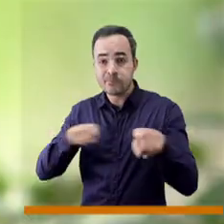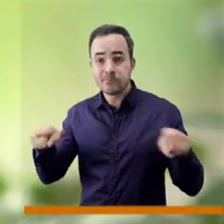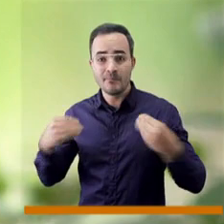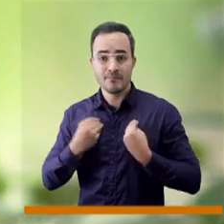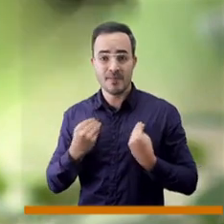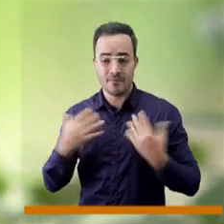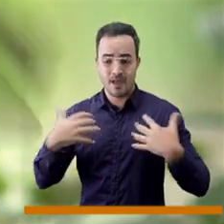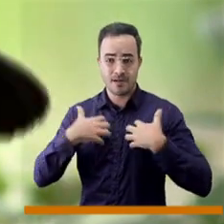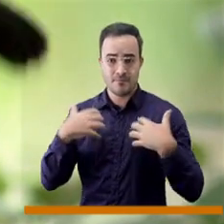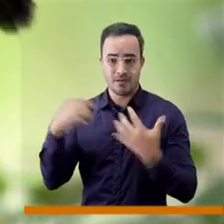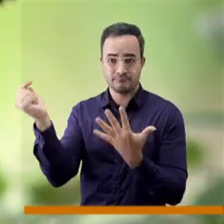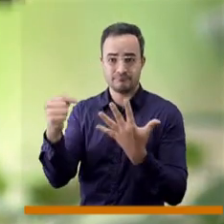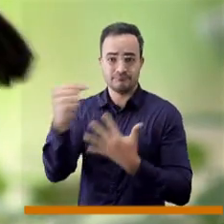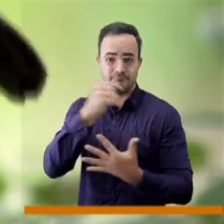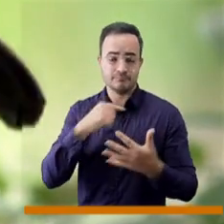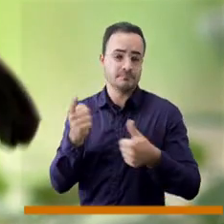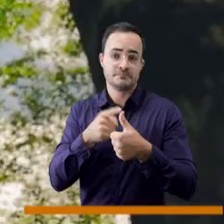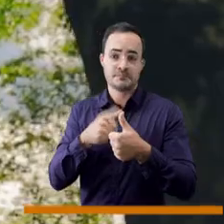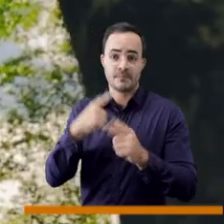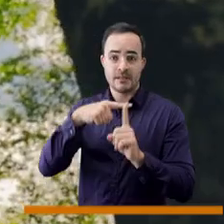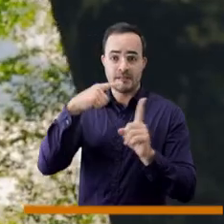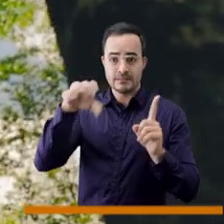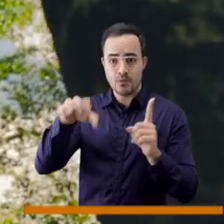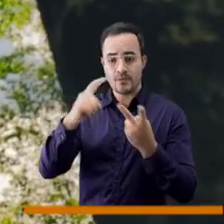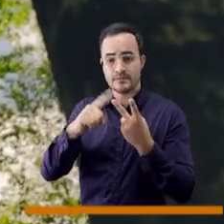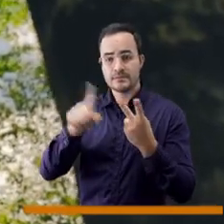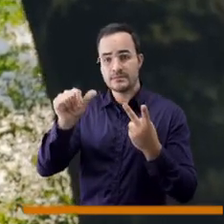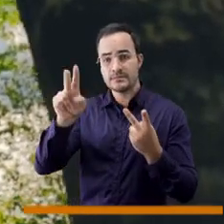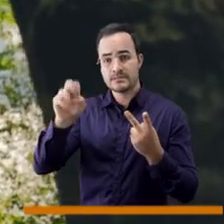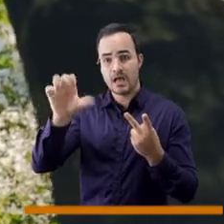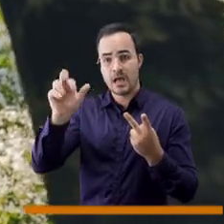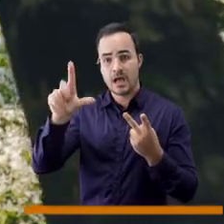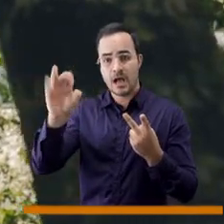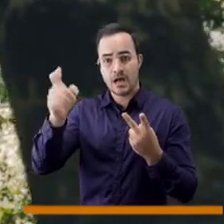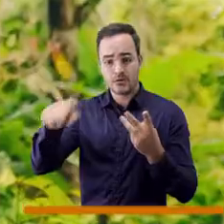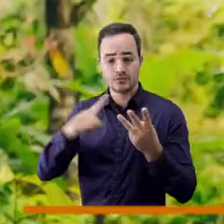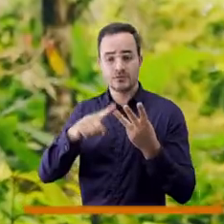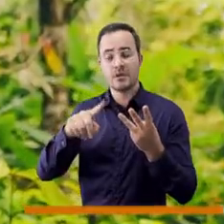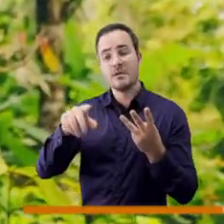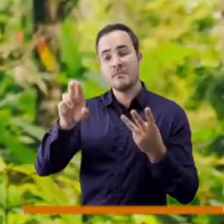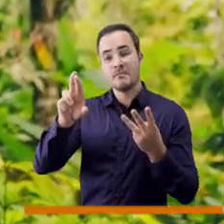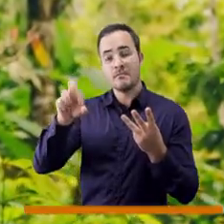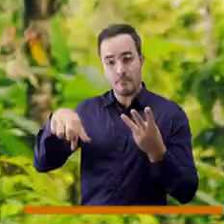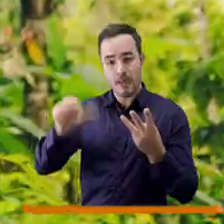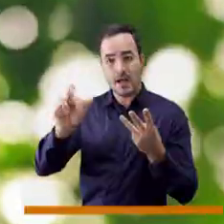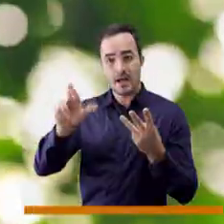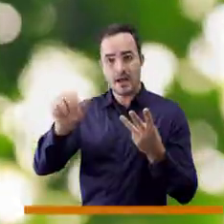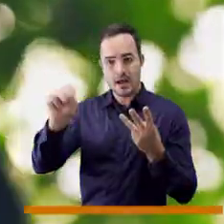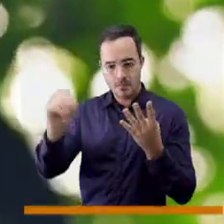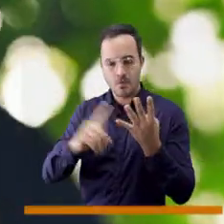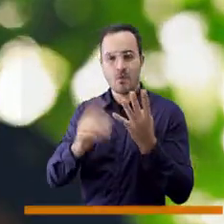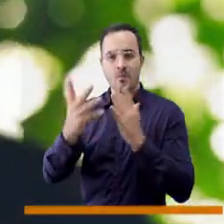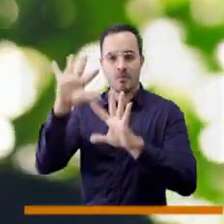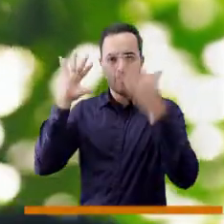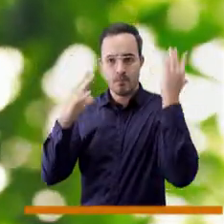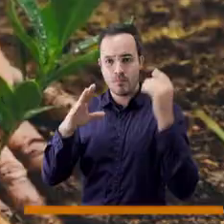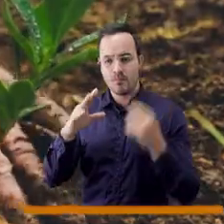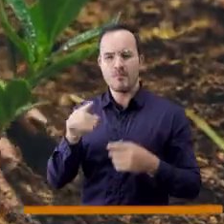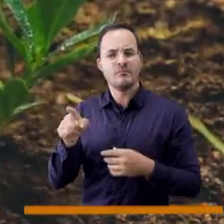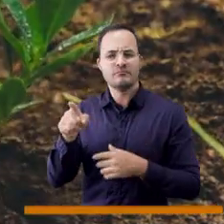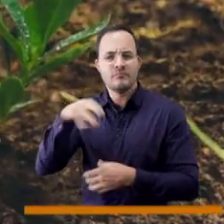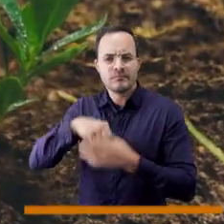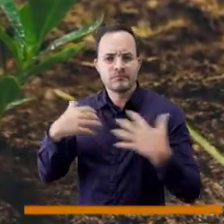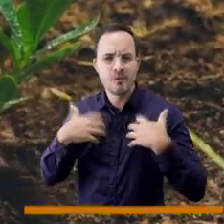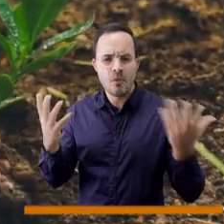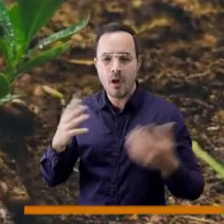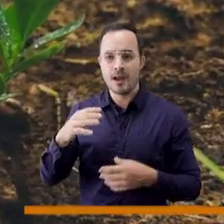fauna, en este caso felinos que tenemos nosotros en el sector de San Luis, San Carlos, de la regional Páramo, de la regional